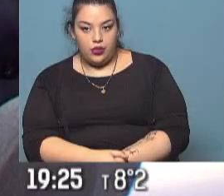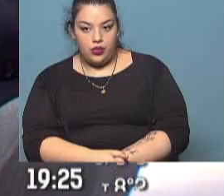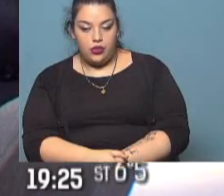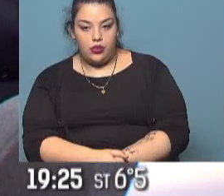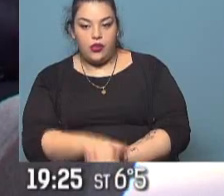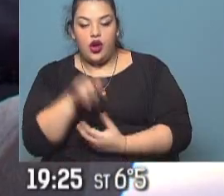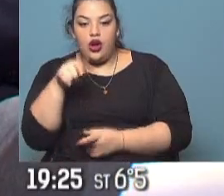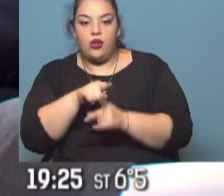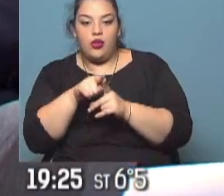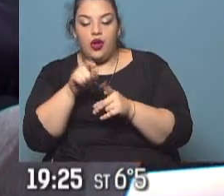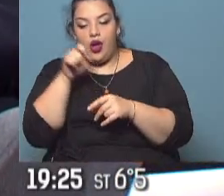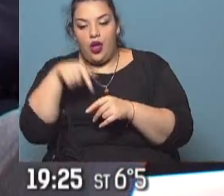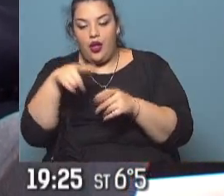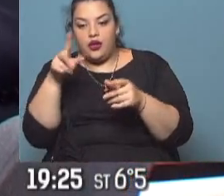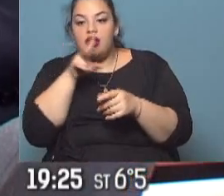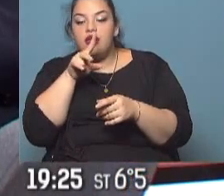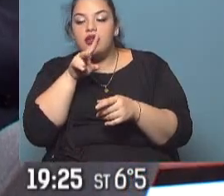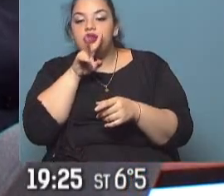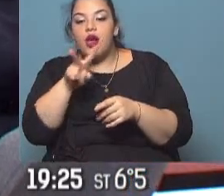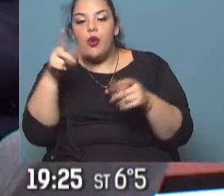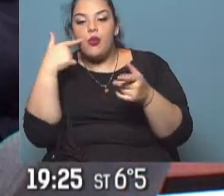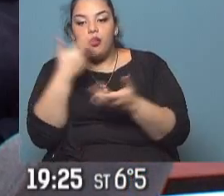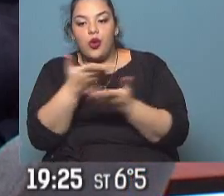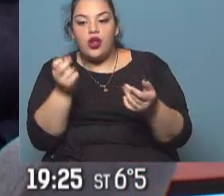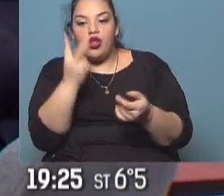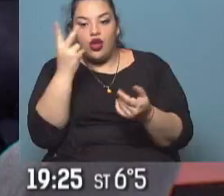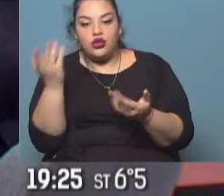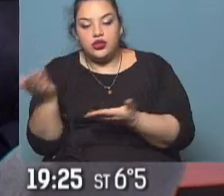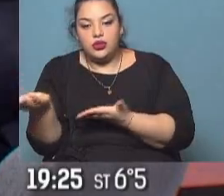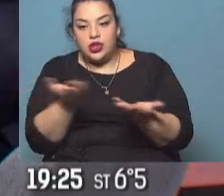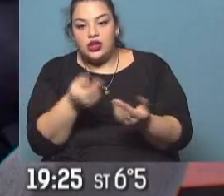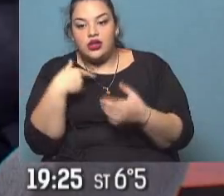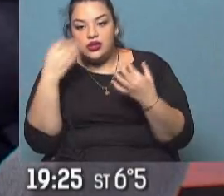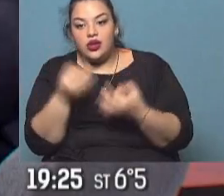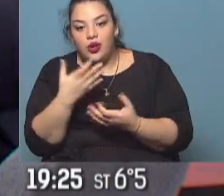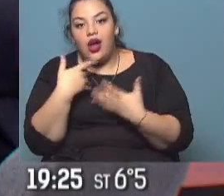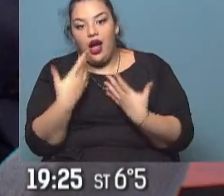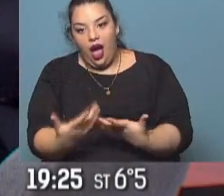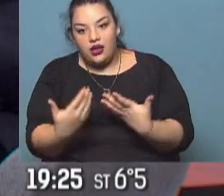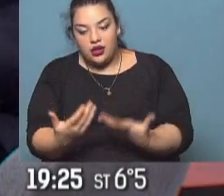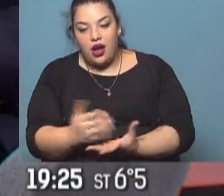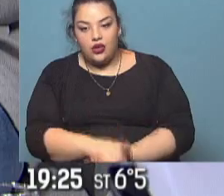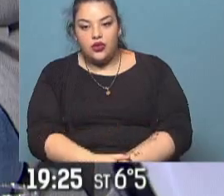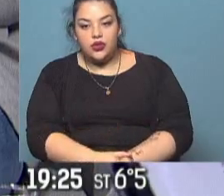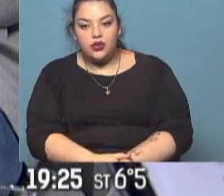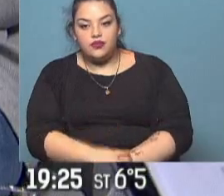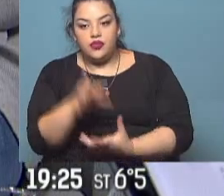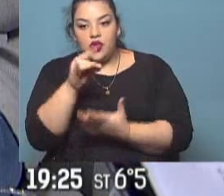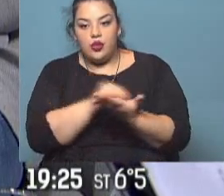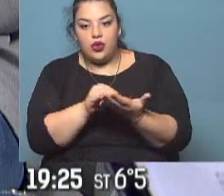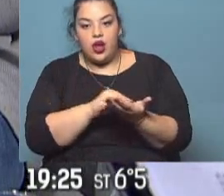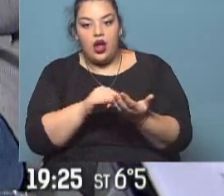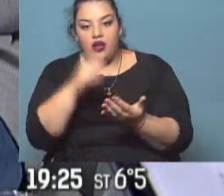Estamos acá en el living de la TV Pública con dos invitados que deben haber descansado poco porque vienen de una larguísima sesión. Diputada del Frente